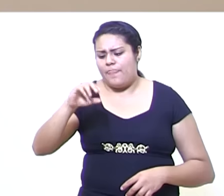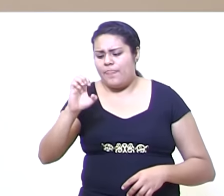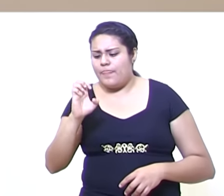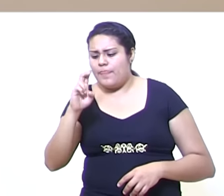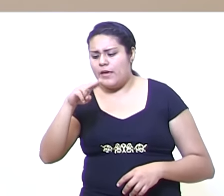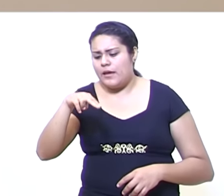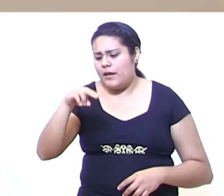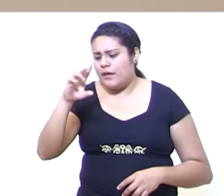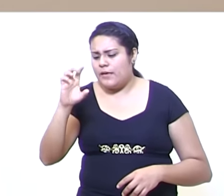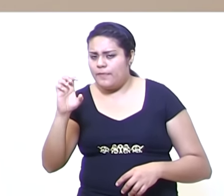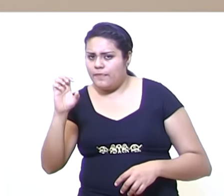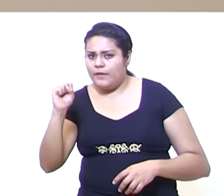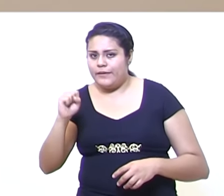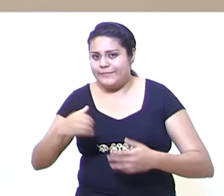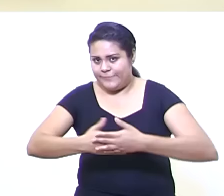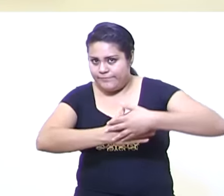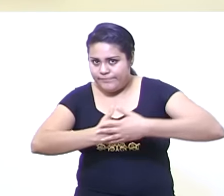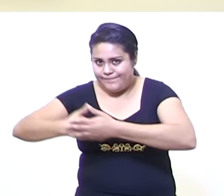Nenes